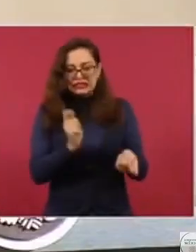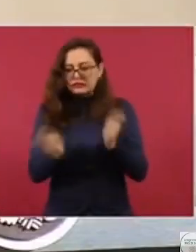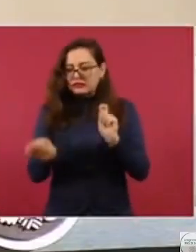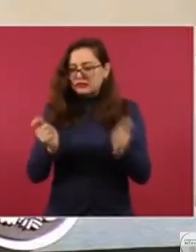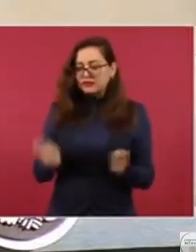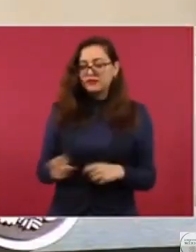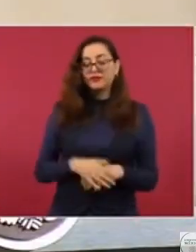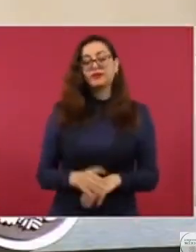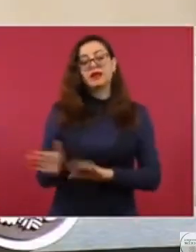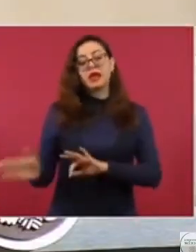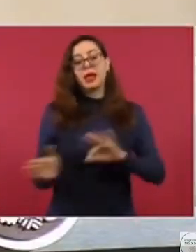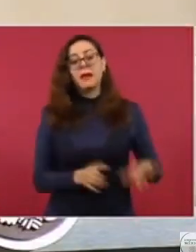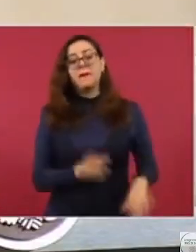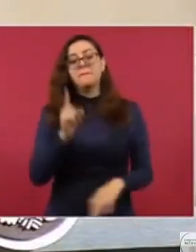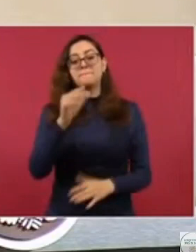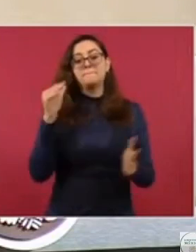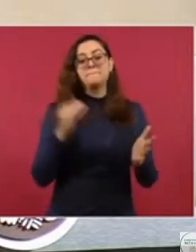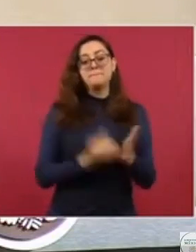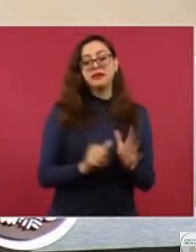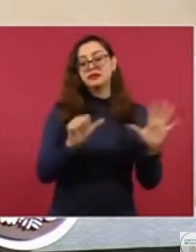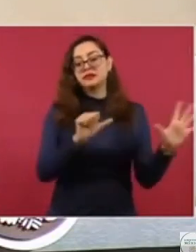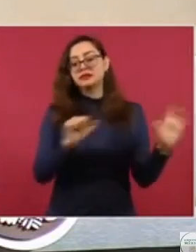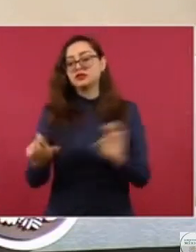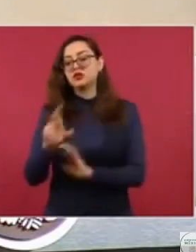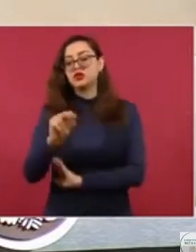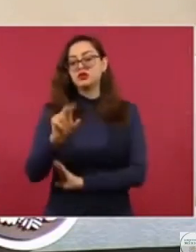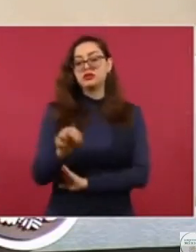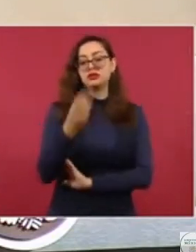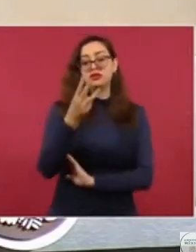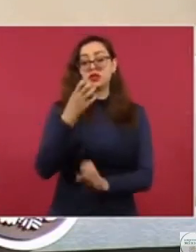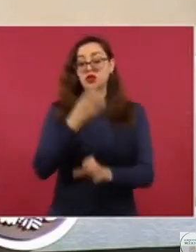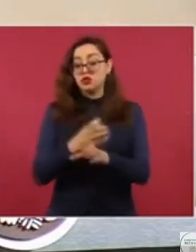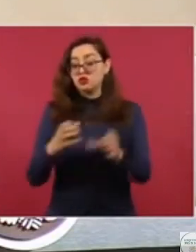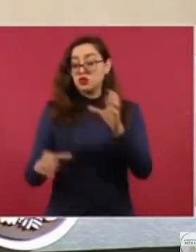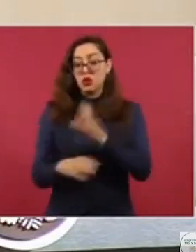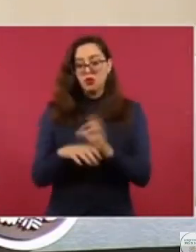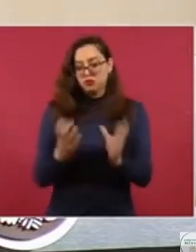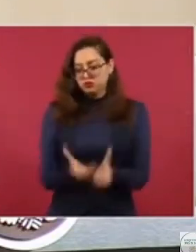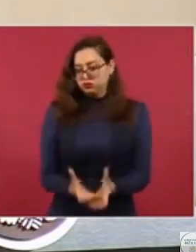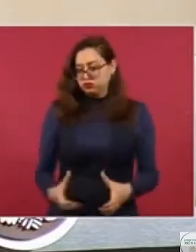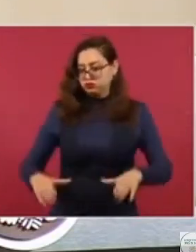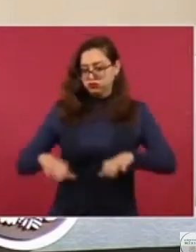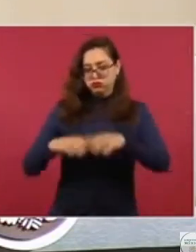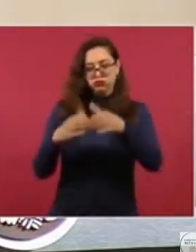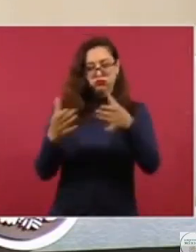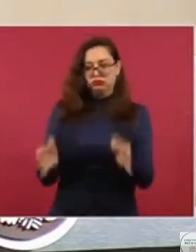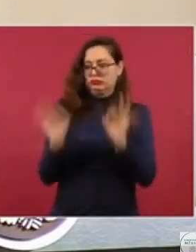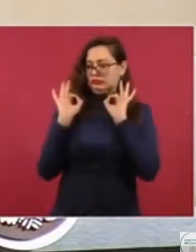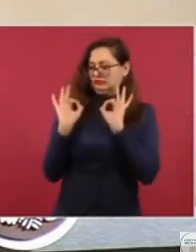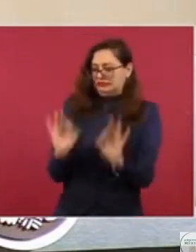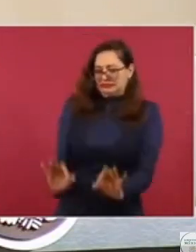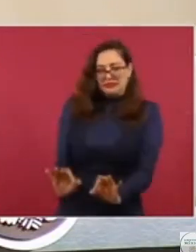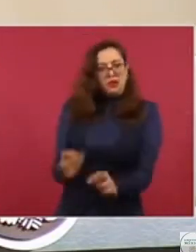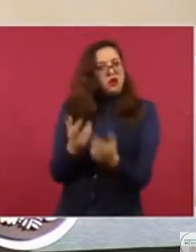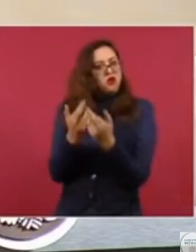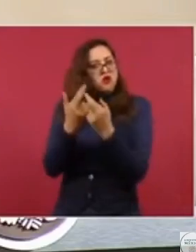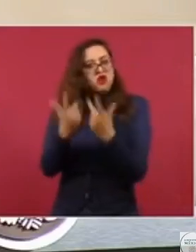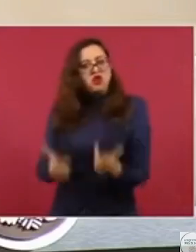.682 bienes inmuebles relativamente íntegros desde material lítico,